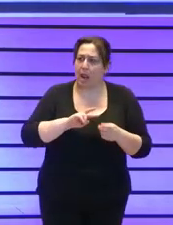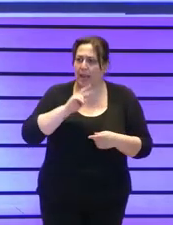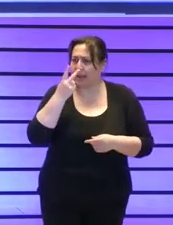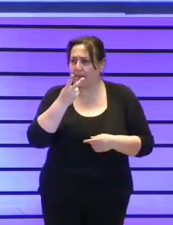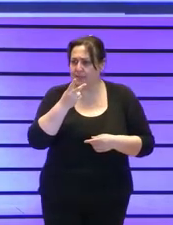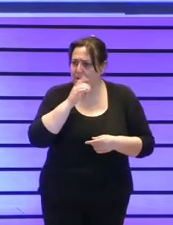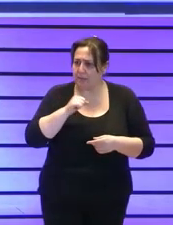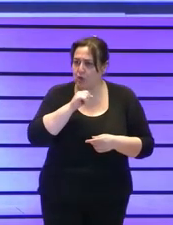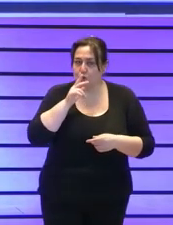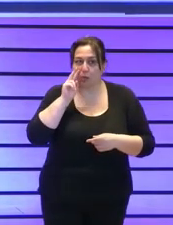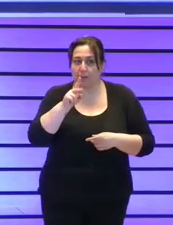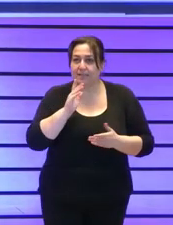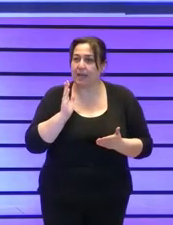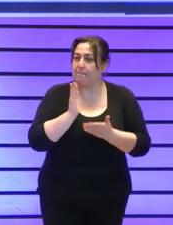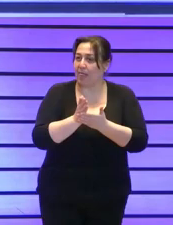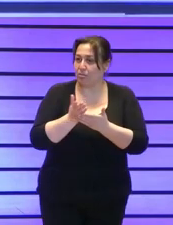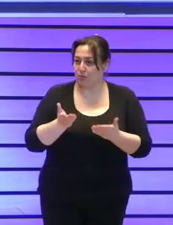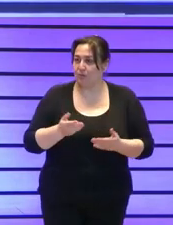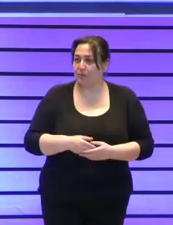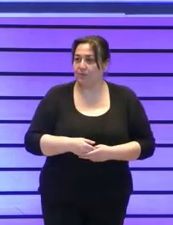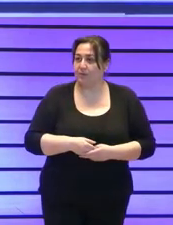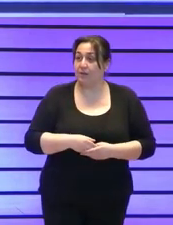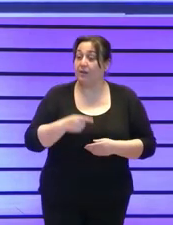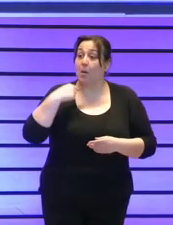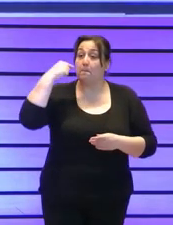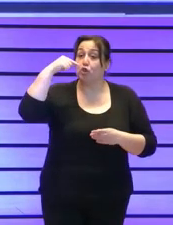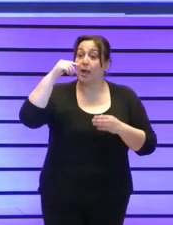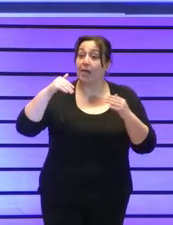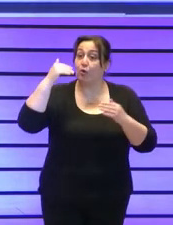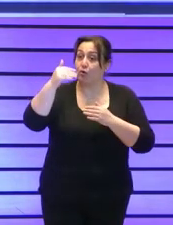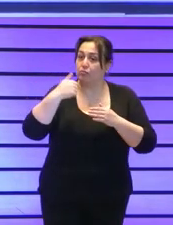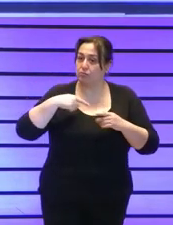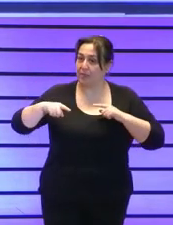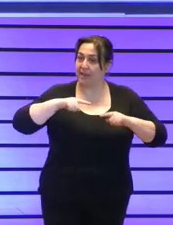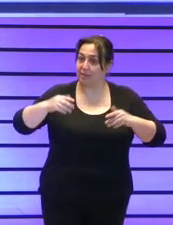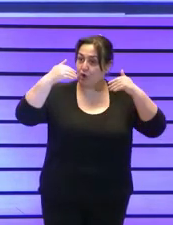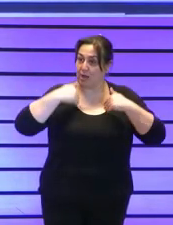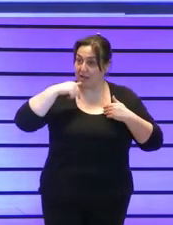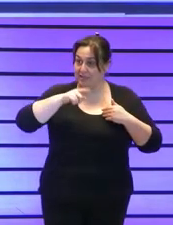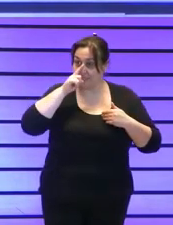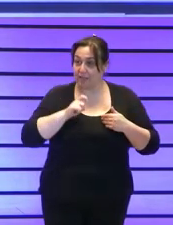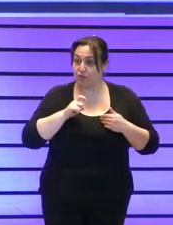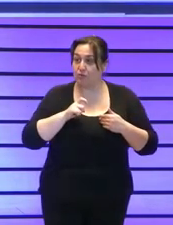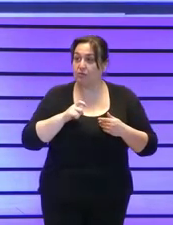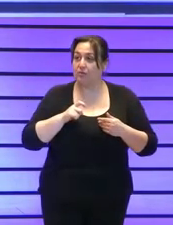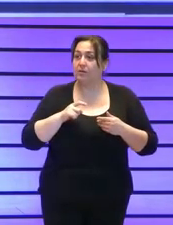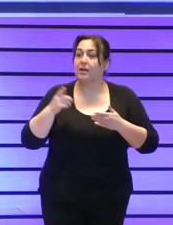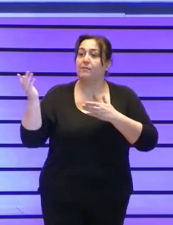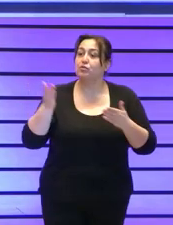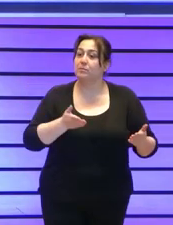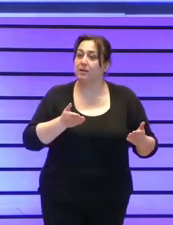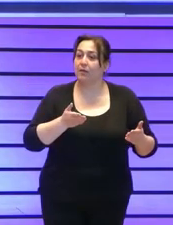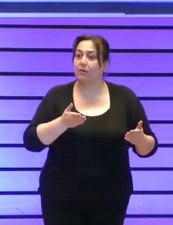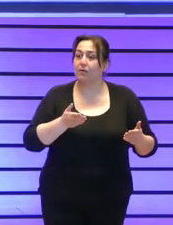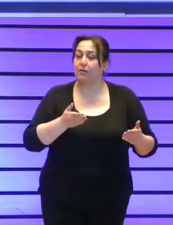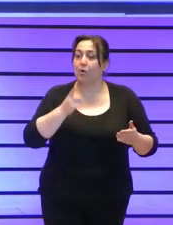el impacto, ¿no? En el posgrado que dirijo, este año invitamos